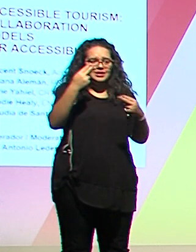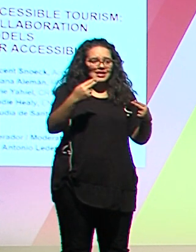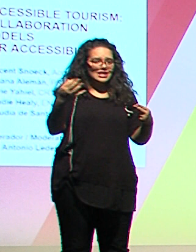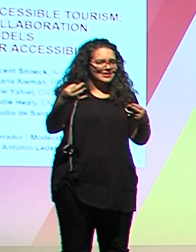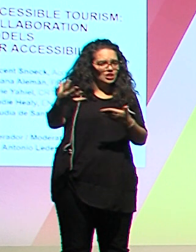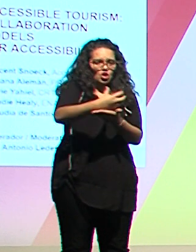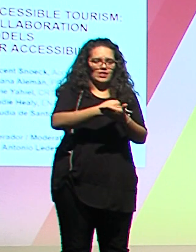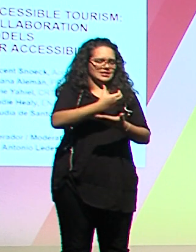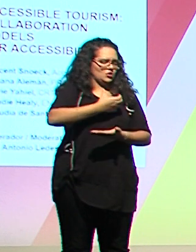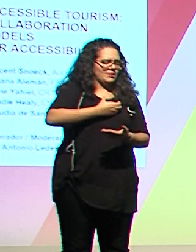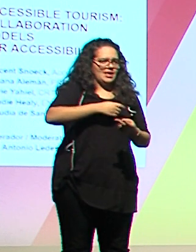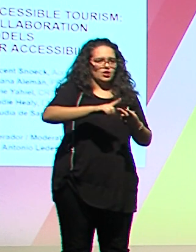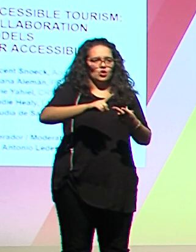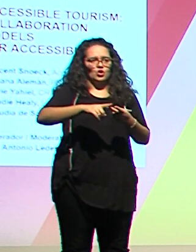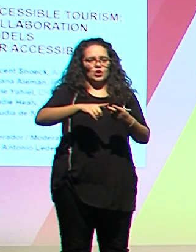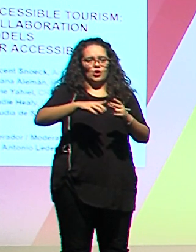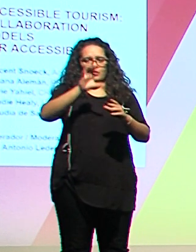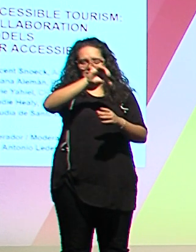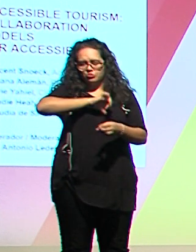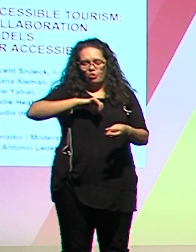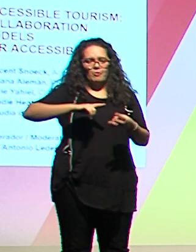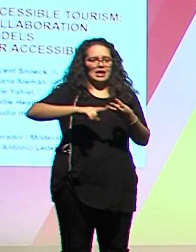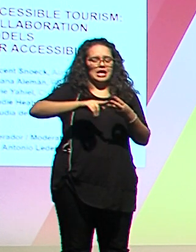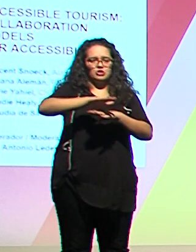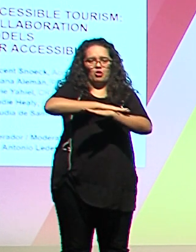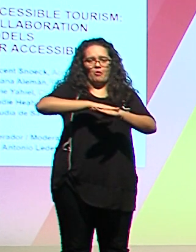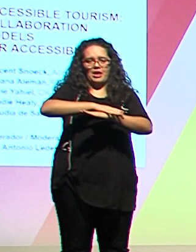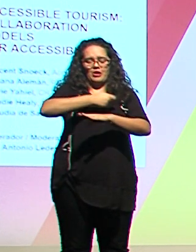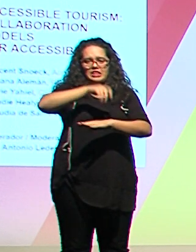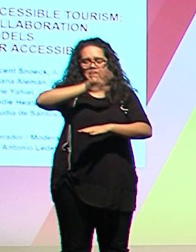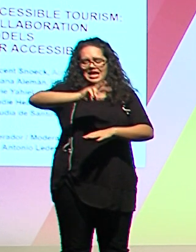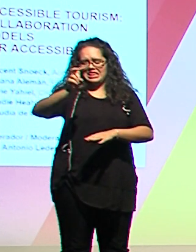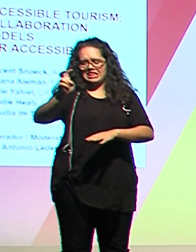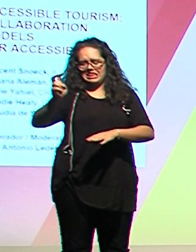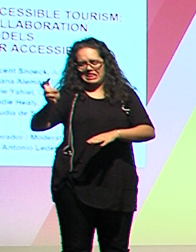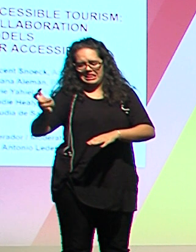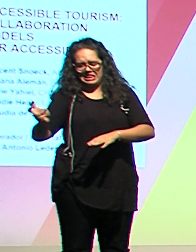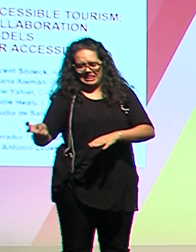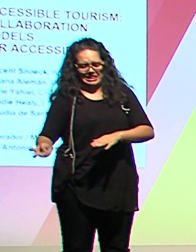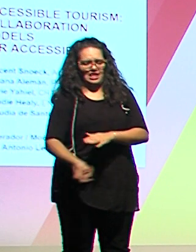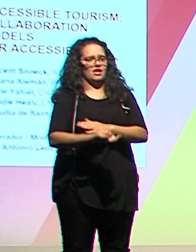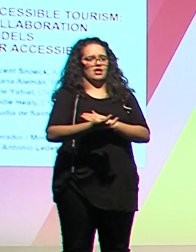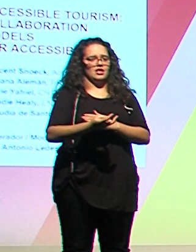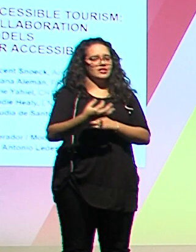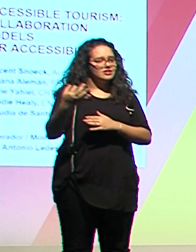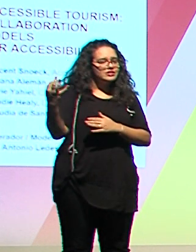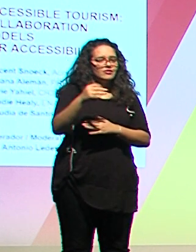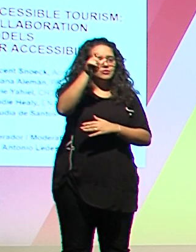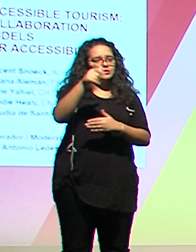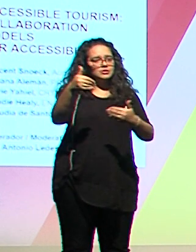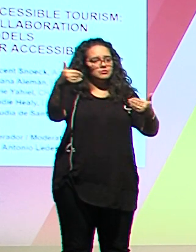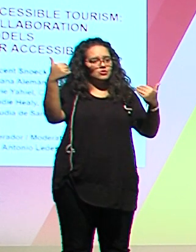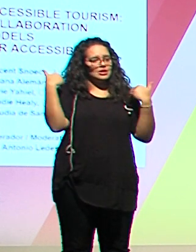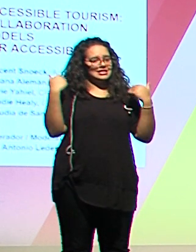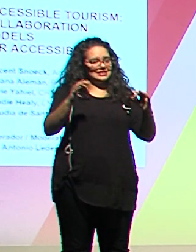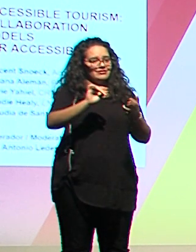todas, ayuntamientos, comunidades autónomas, gobierno nacional, etcétera, etcétera, etcétera, las personas responsables de